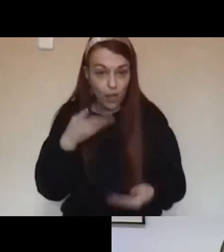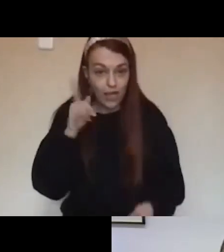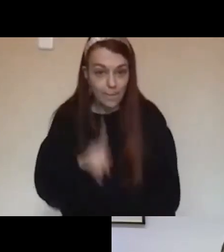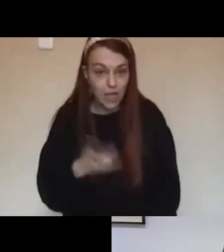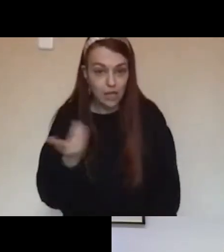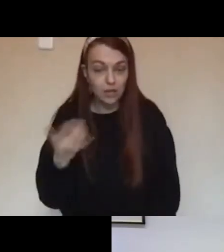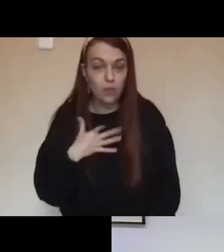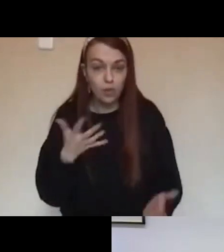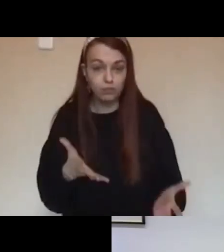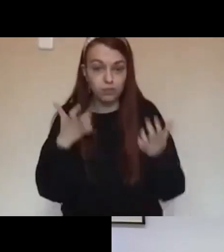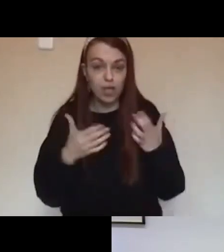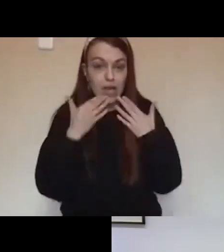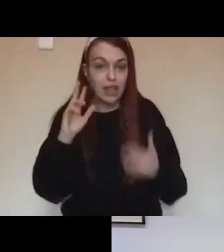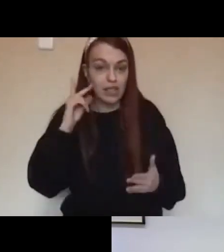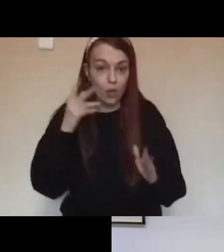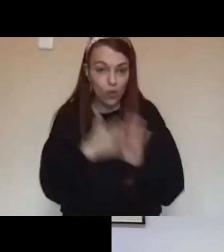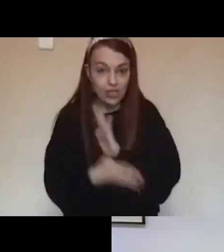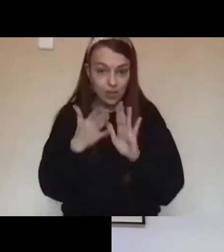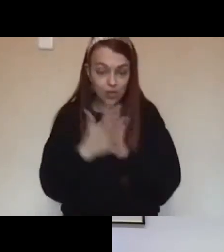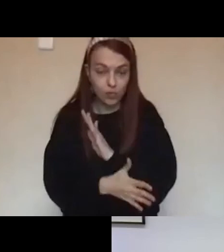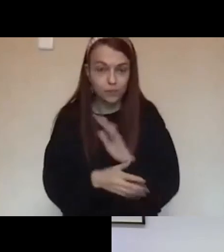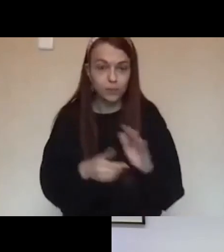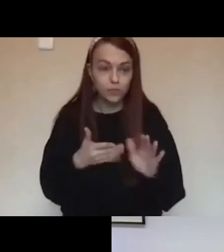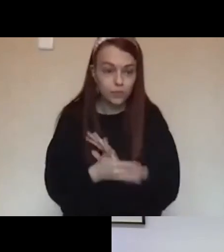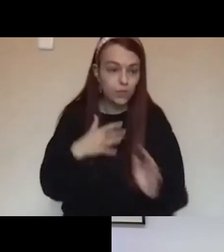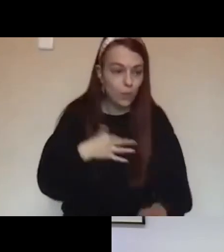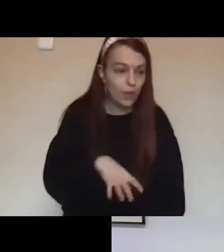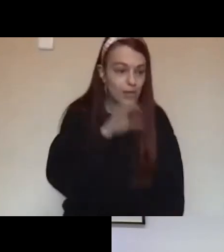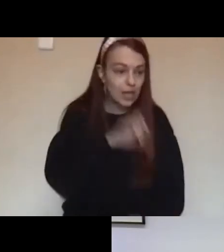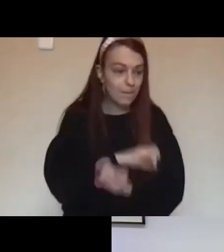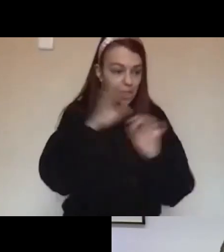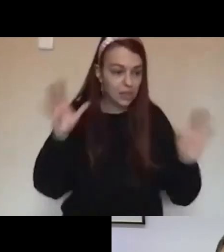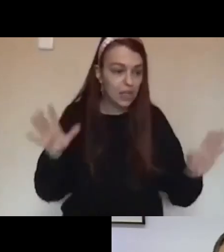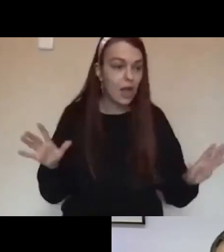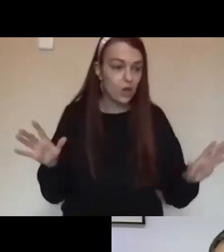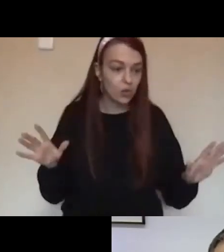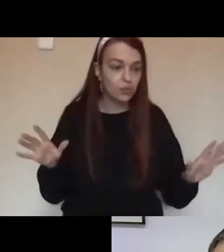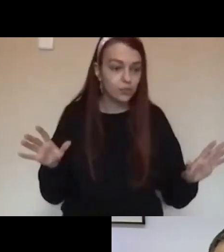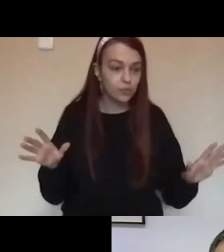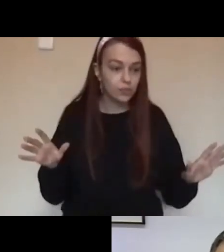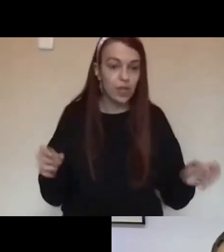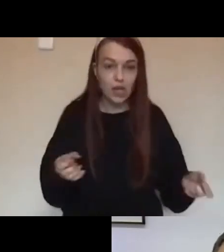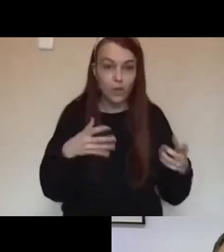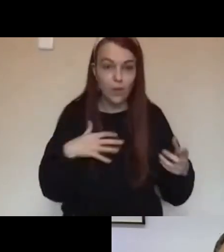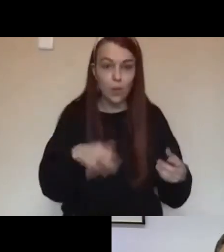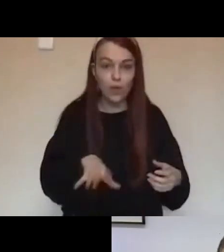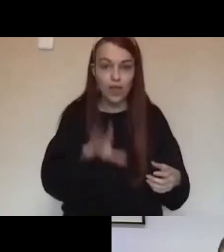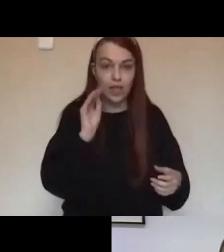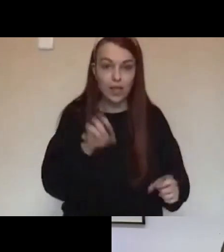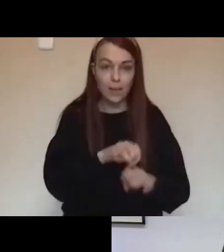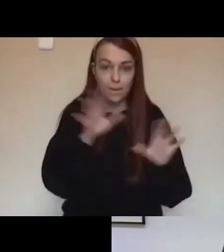beneficiarse mucho de la audiodescripción, entender de una manera más clara la información. Está